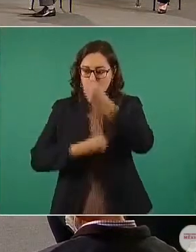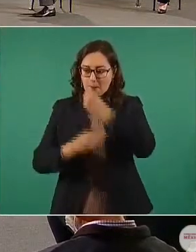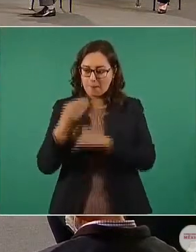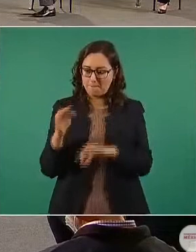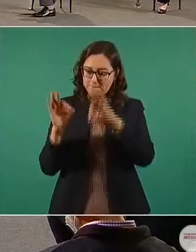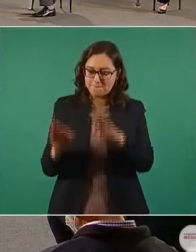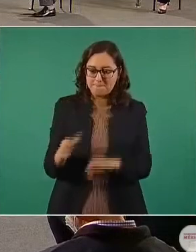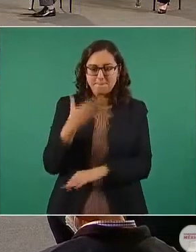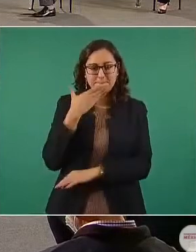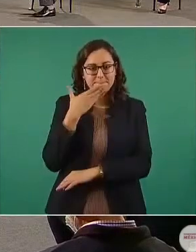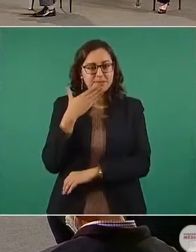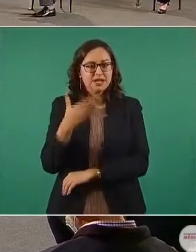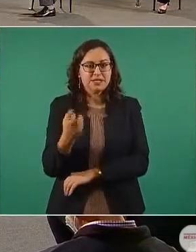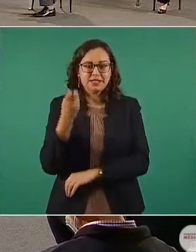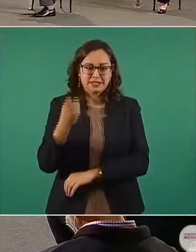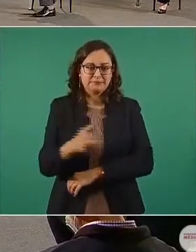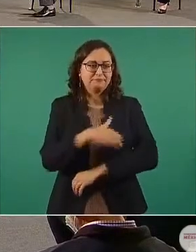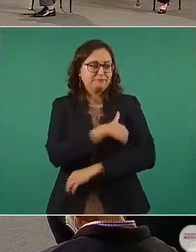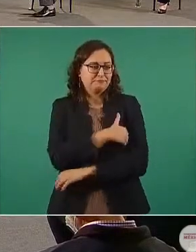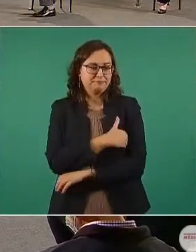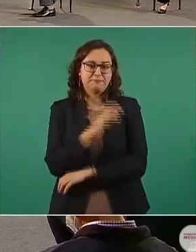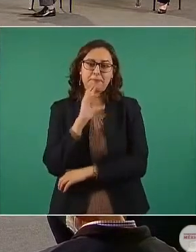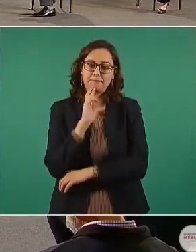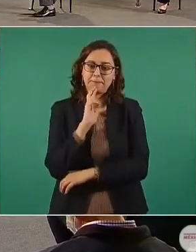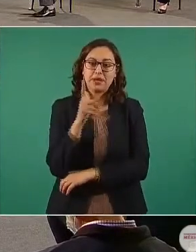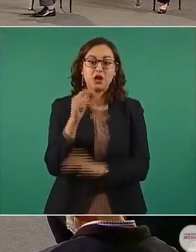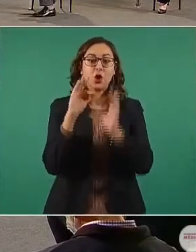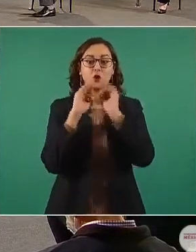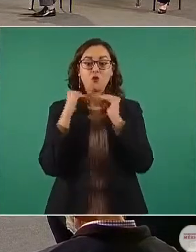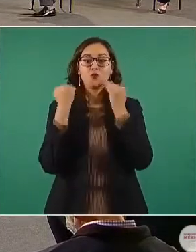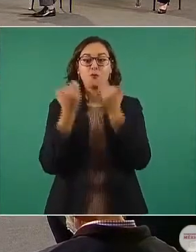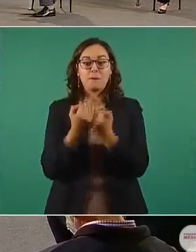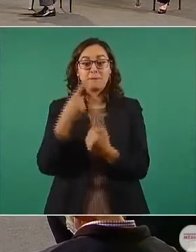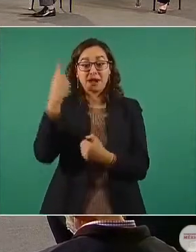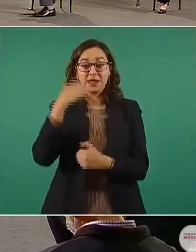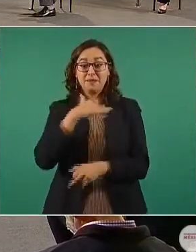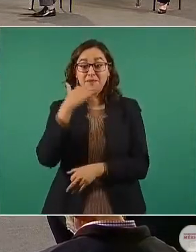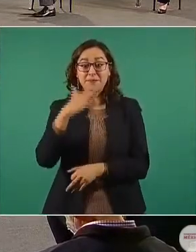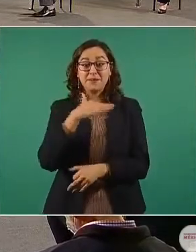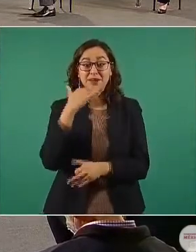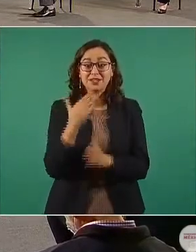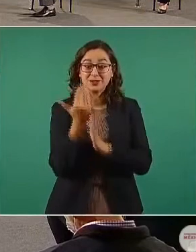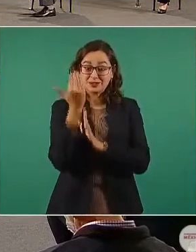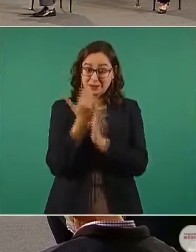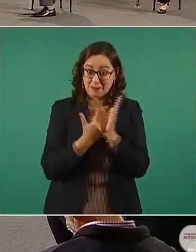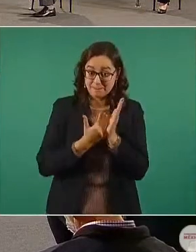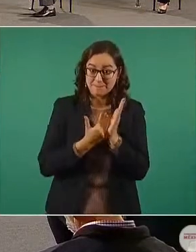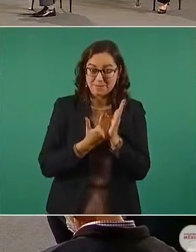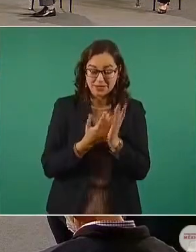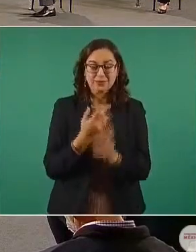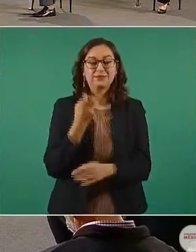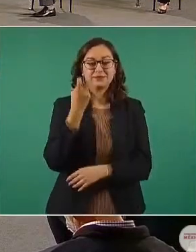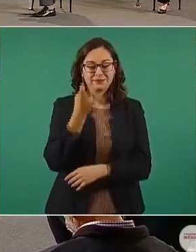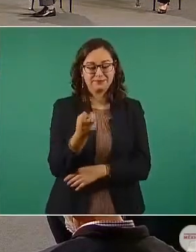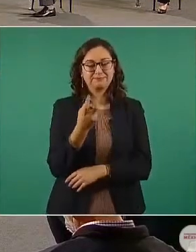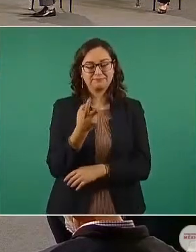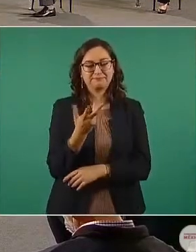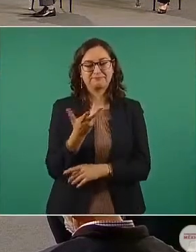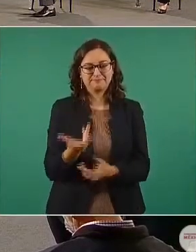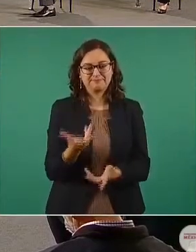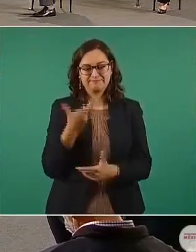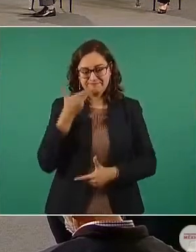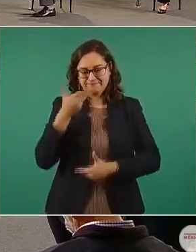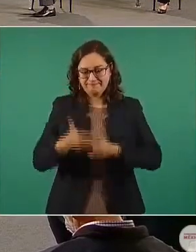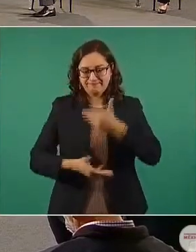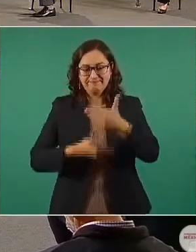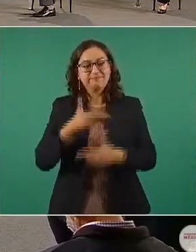una lonchera. Esa es la mejor manera de no generar basura, de no consumirla. En este sentido, de esto